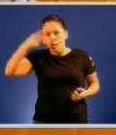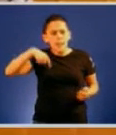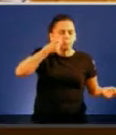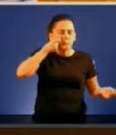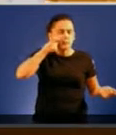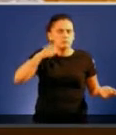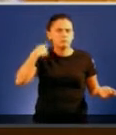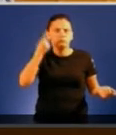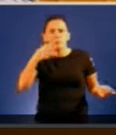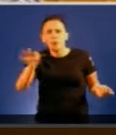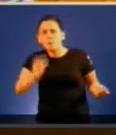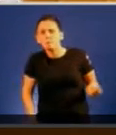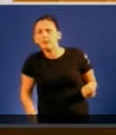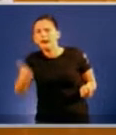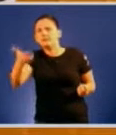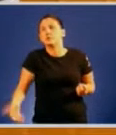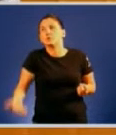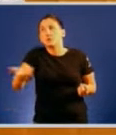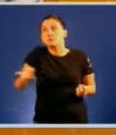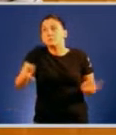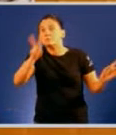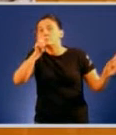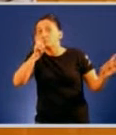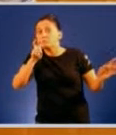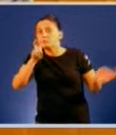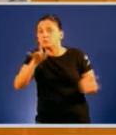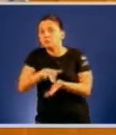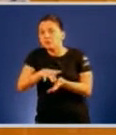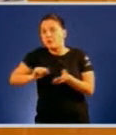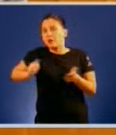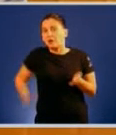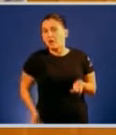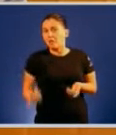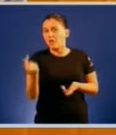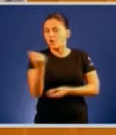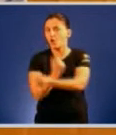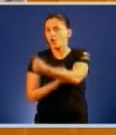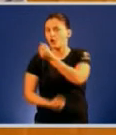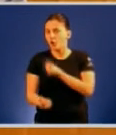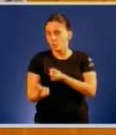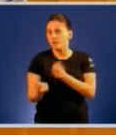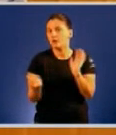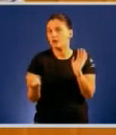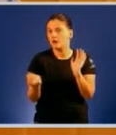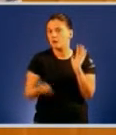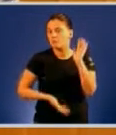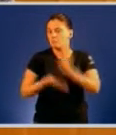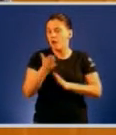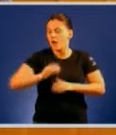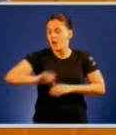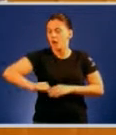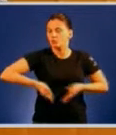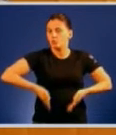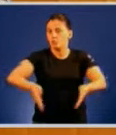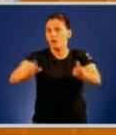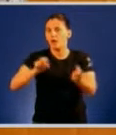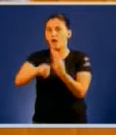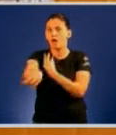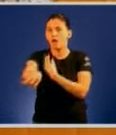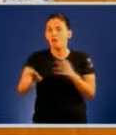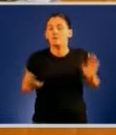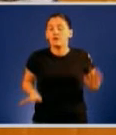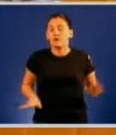descubriu ou era máis importante esa suposta riqueza económica que fixo que pasara a autovía por ali? Pois está